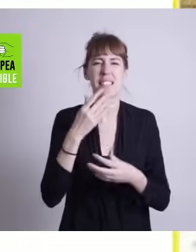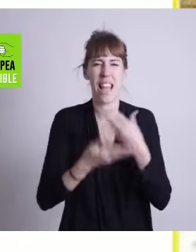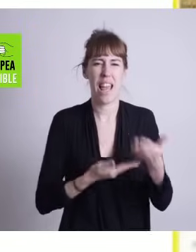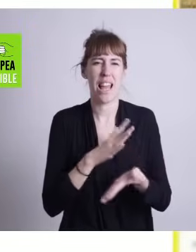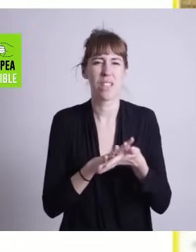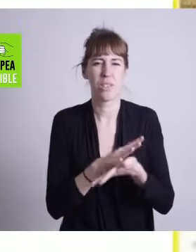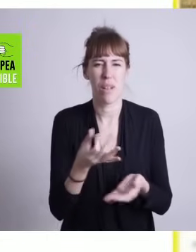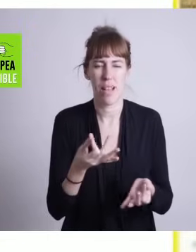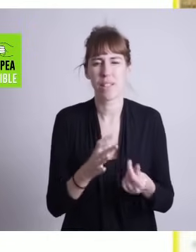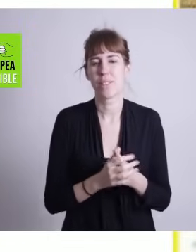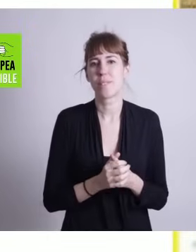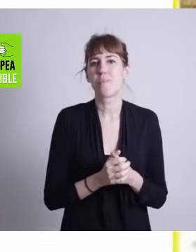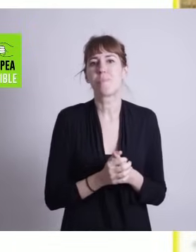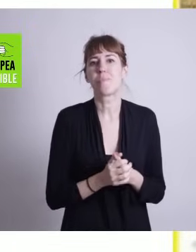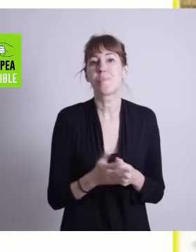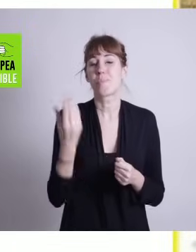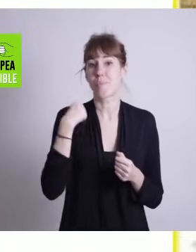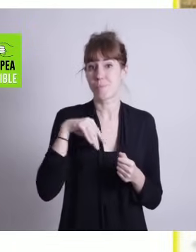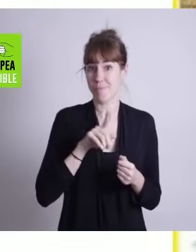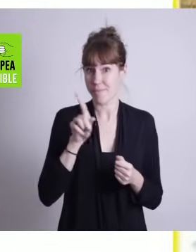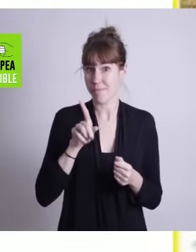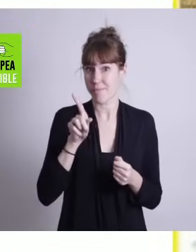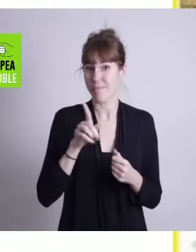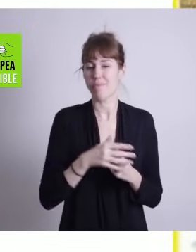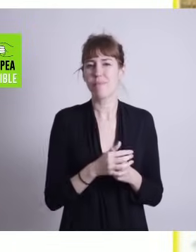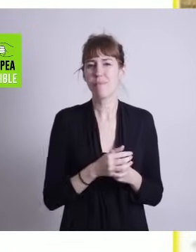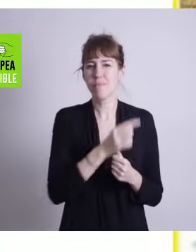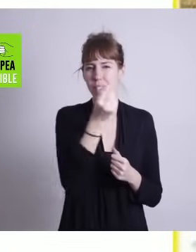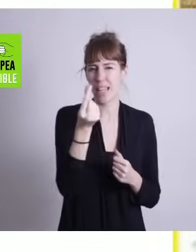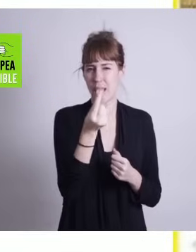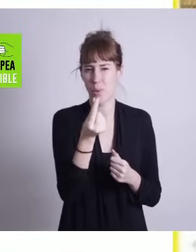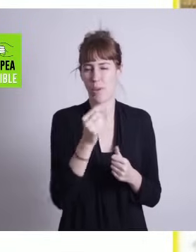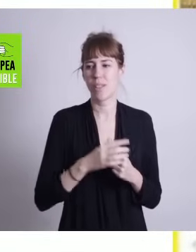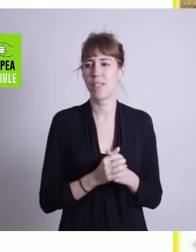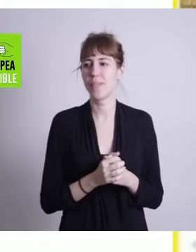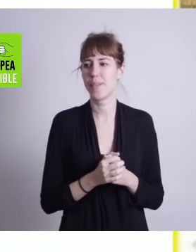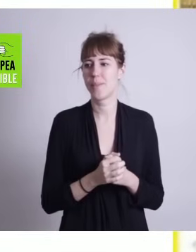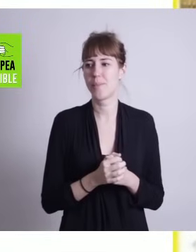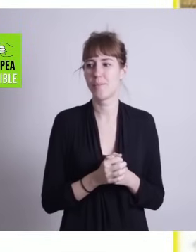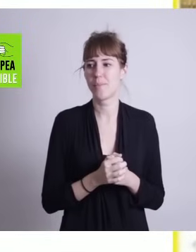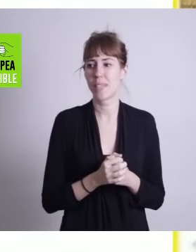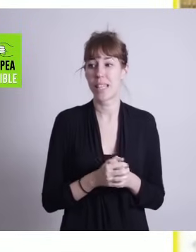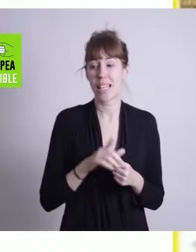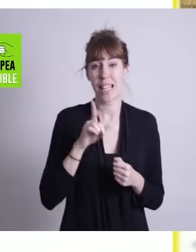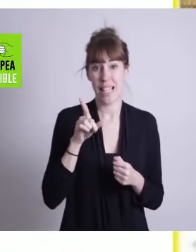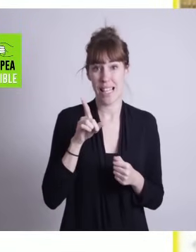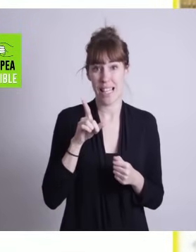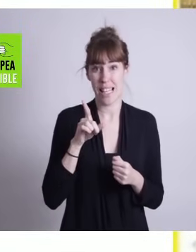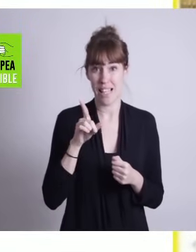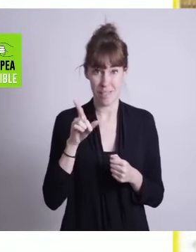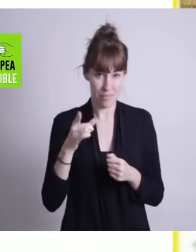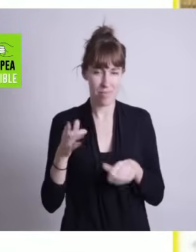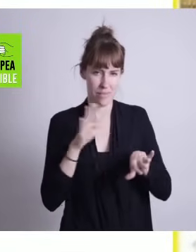Fijaros en esta imagen. Nosotros tenemos aquí, a la izquierda,